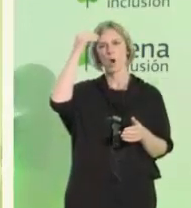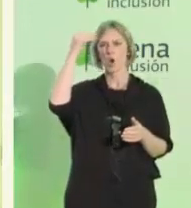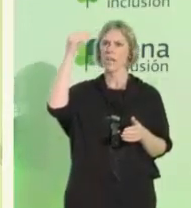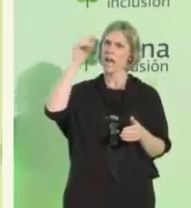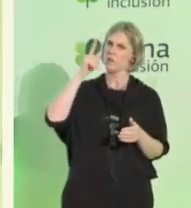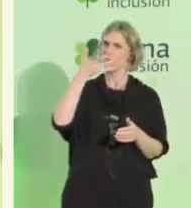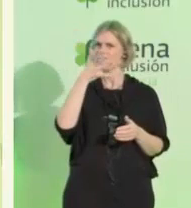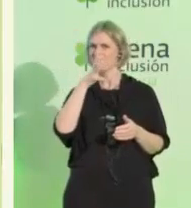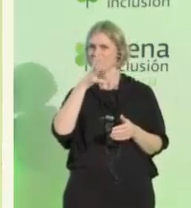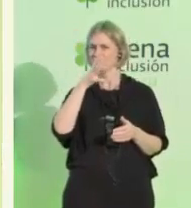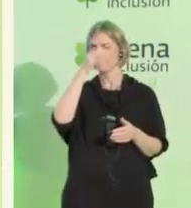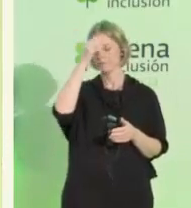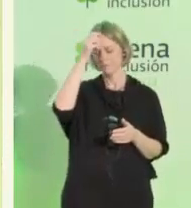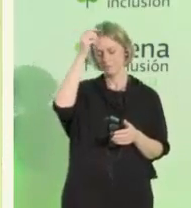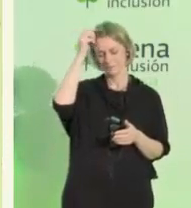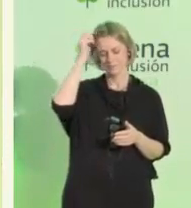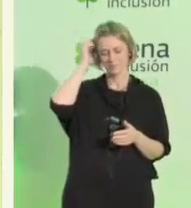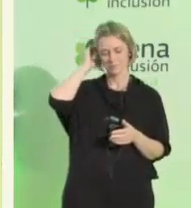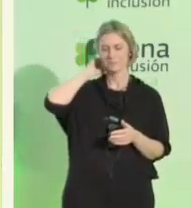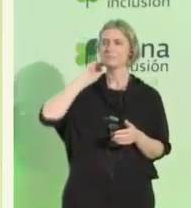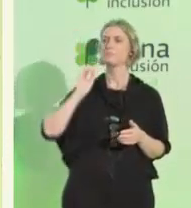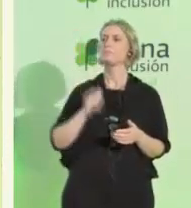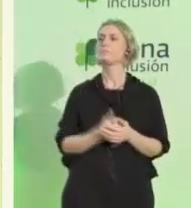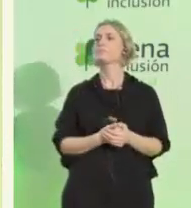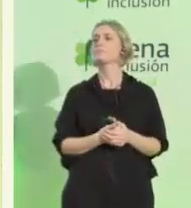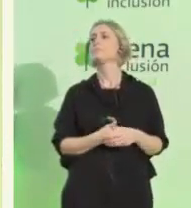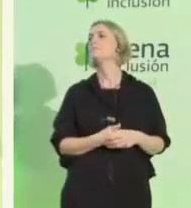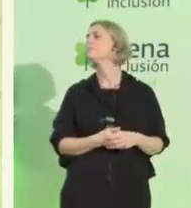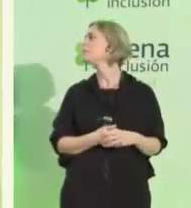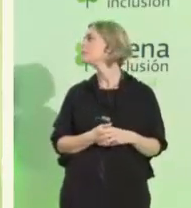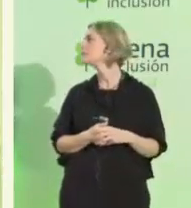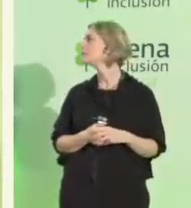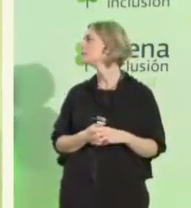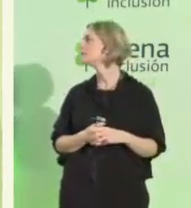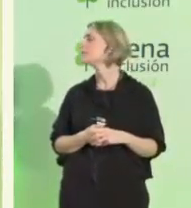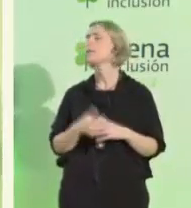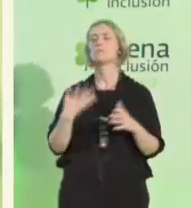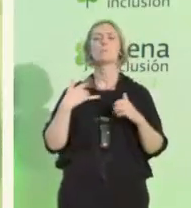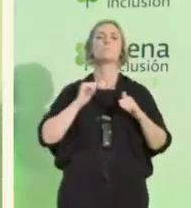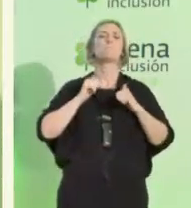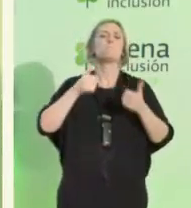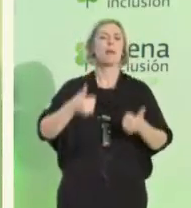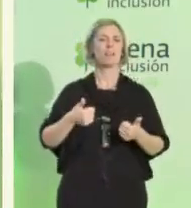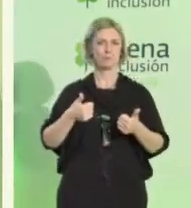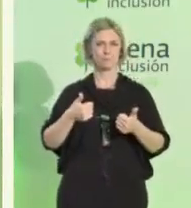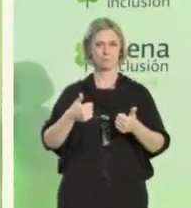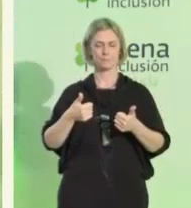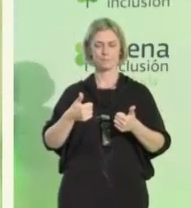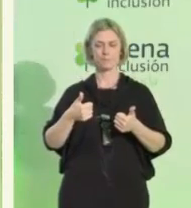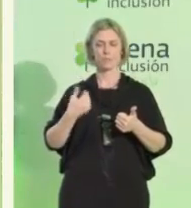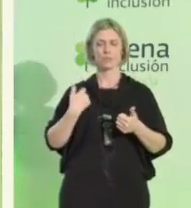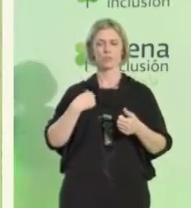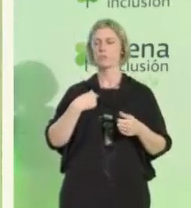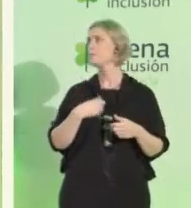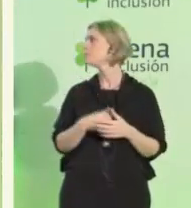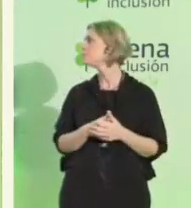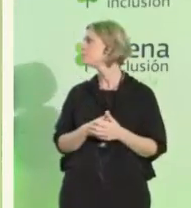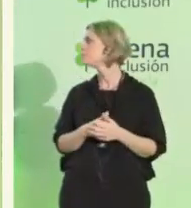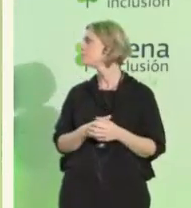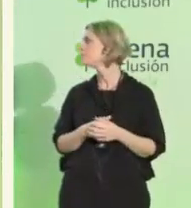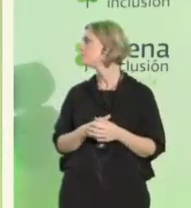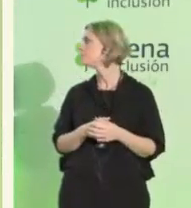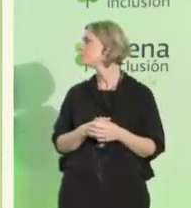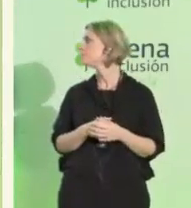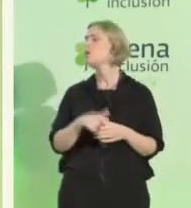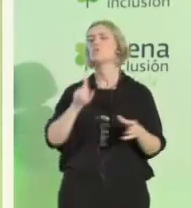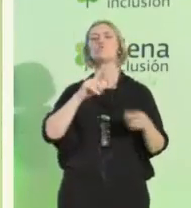más bueno empiezo me llaman a mi Encanto y vivo